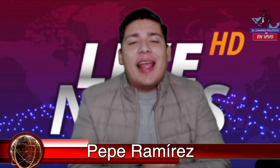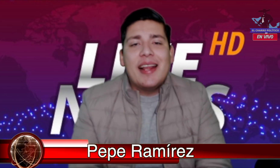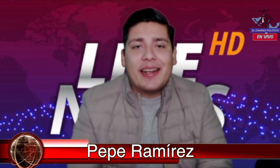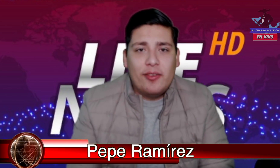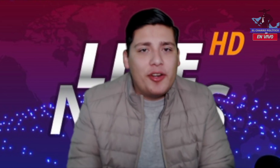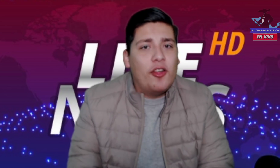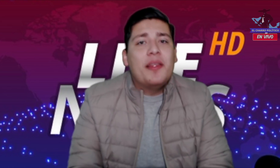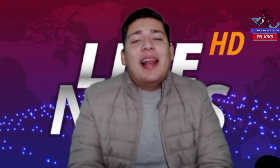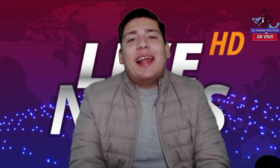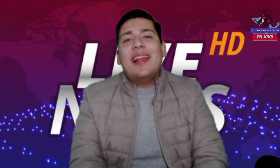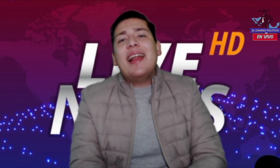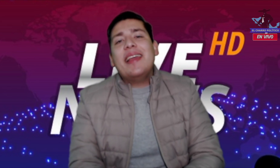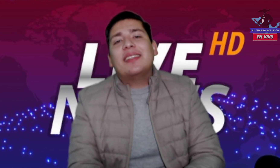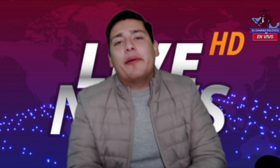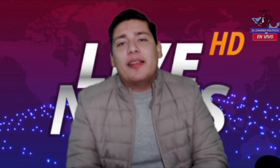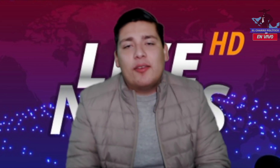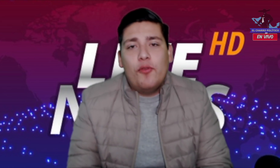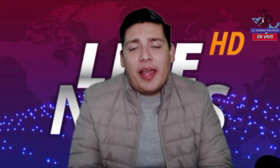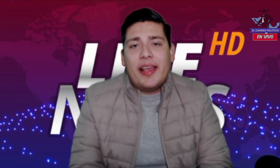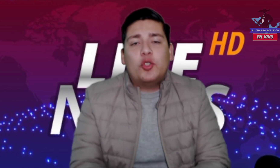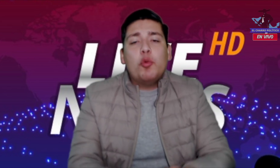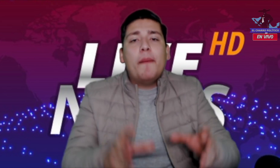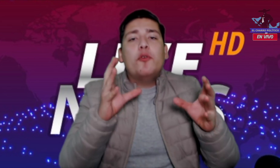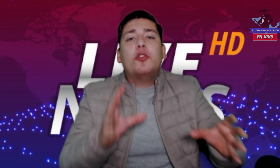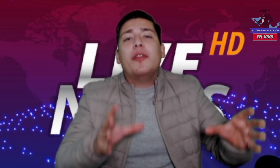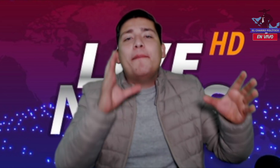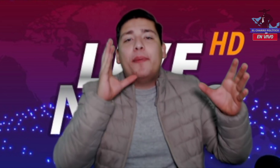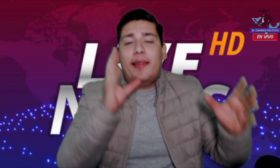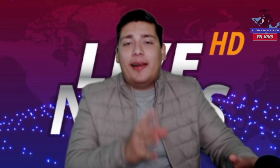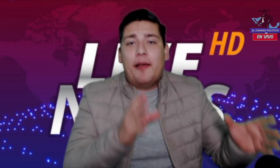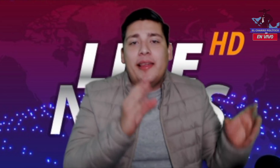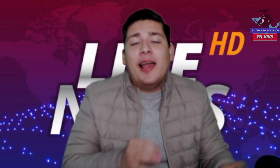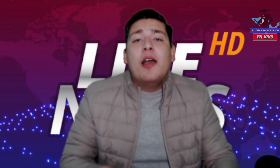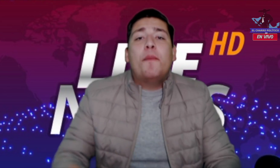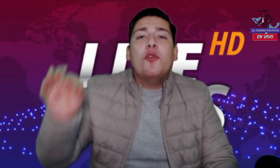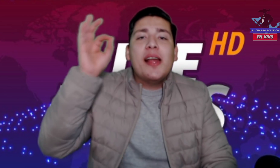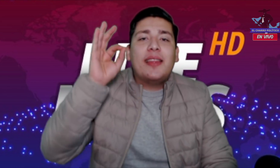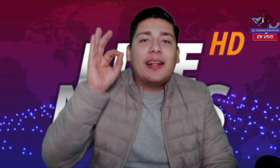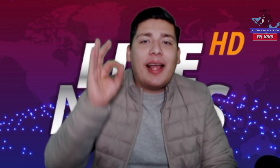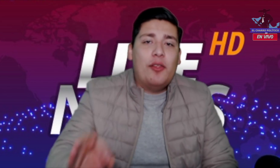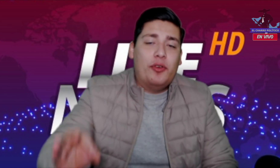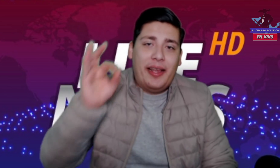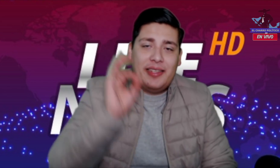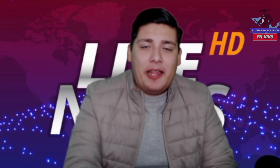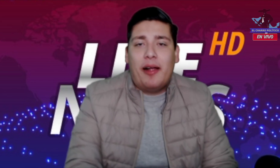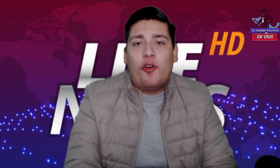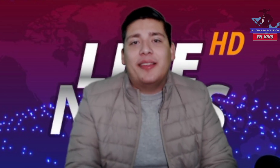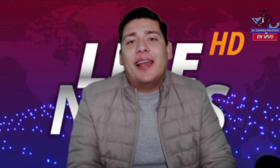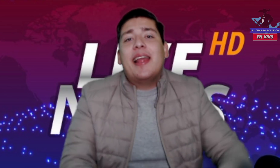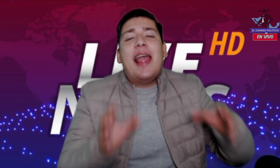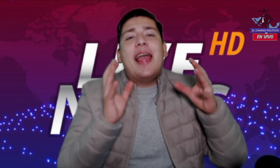es que en el Reino Unido, la reina Isabel II estuvo a punto de perder la vida por un altercado que se